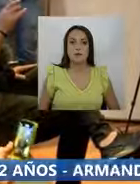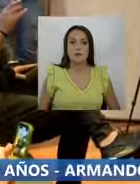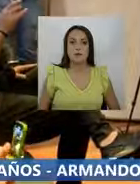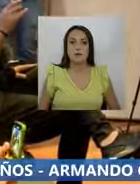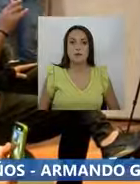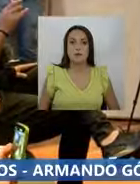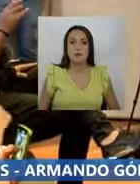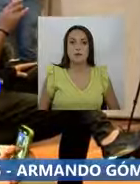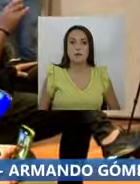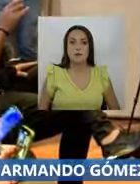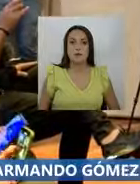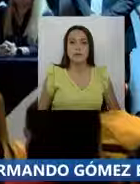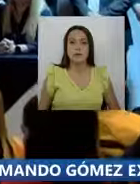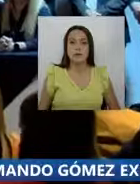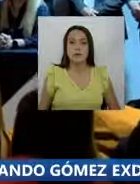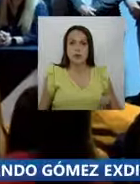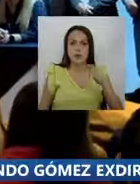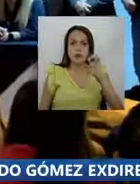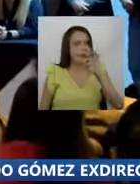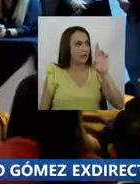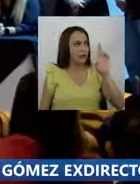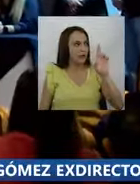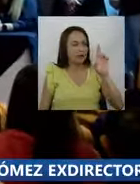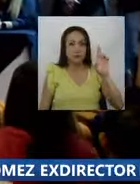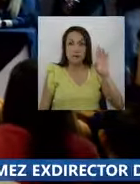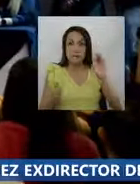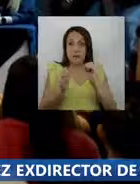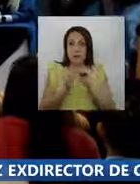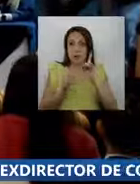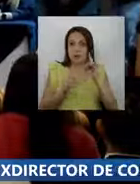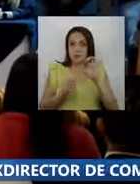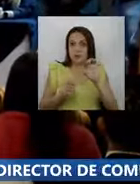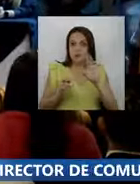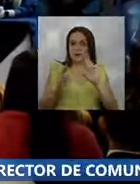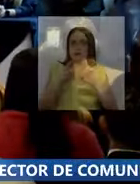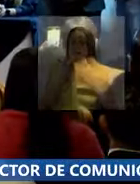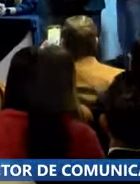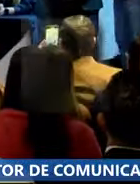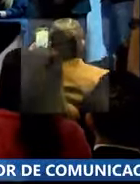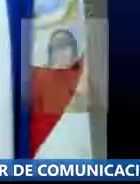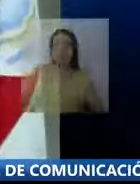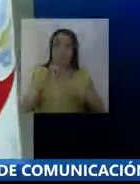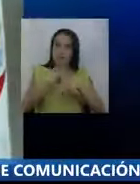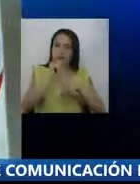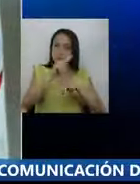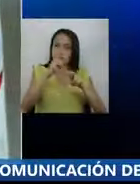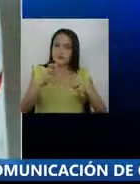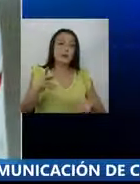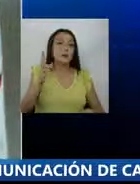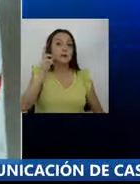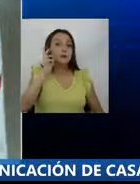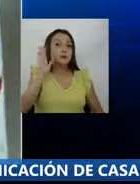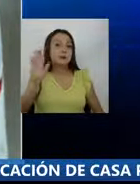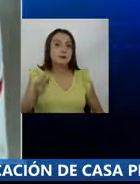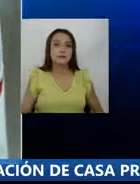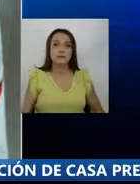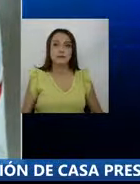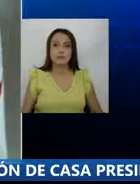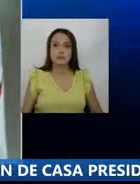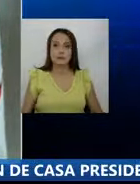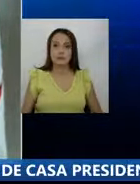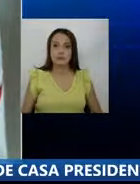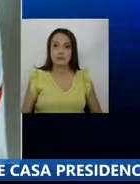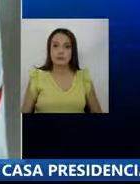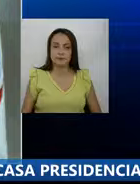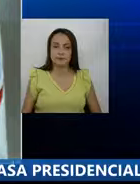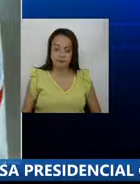Tal vez si vamos con don José Ramírez, si tal vez don José Ramírez nos puede hablar al respecto. ¿Me escucha, don José? Sí,